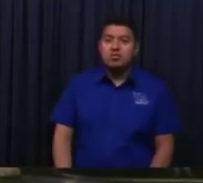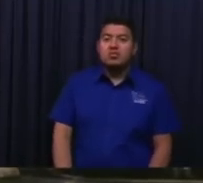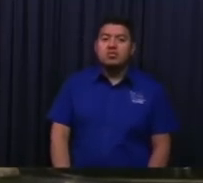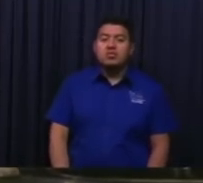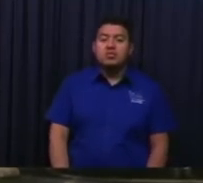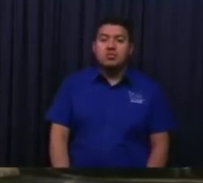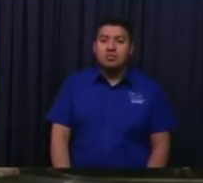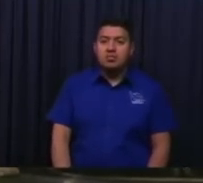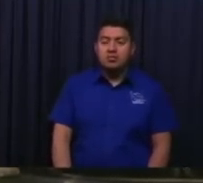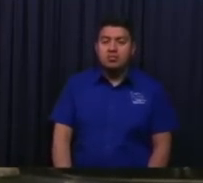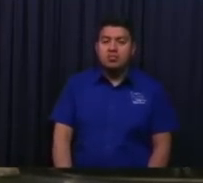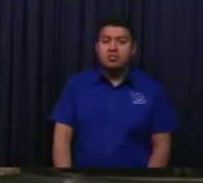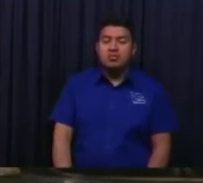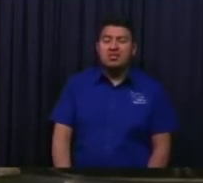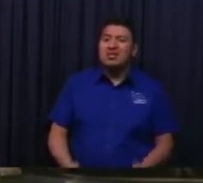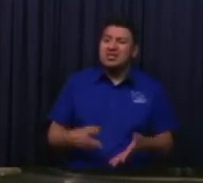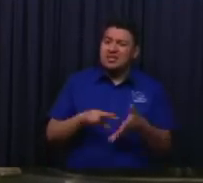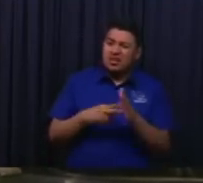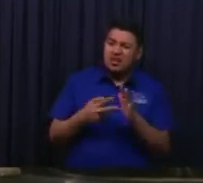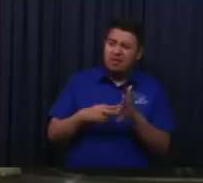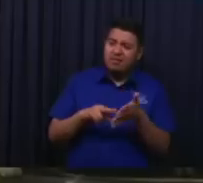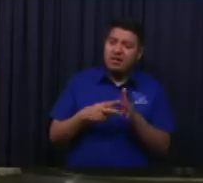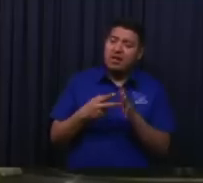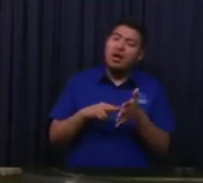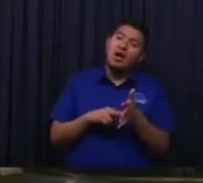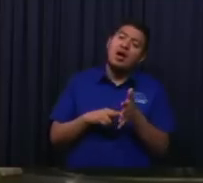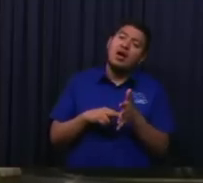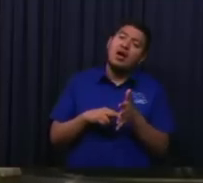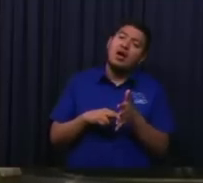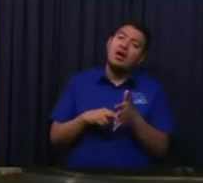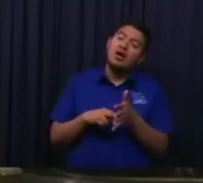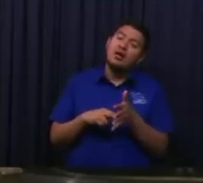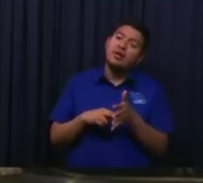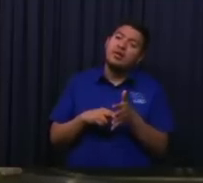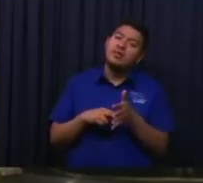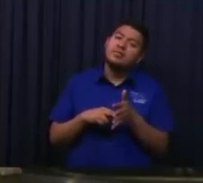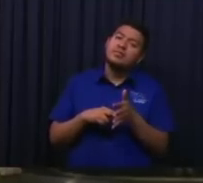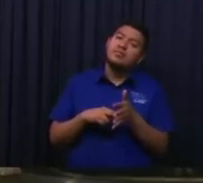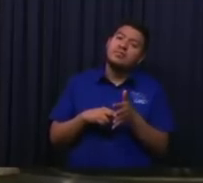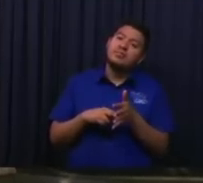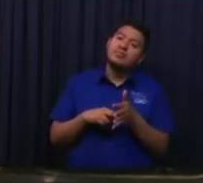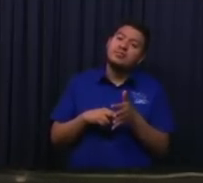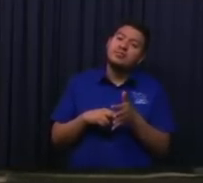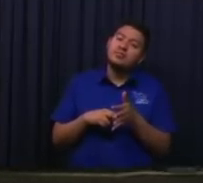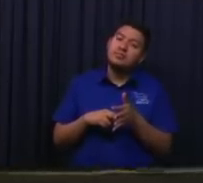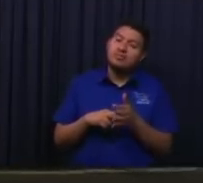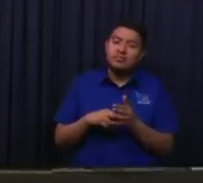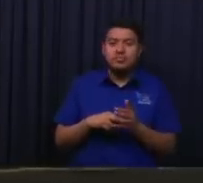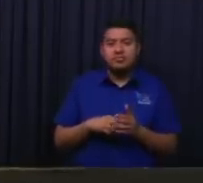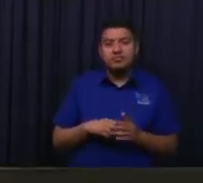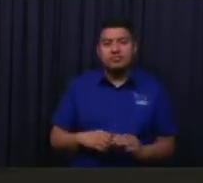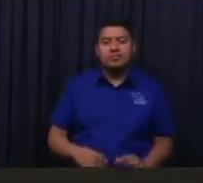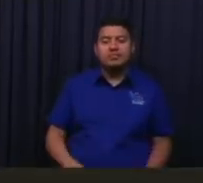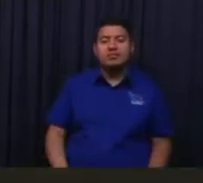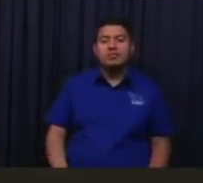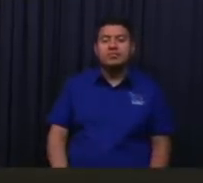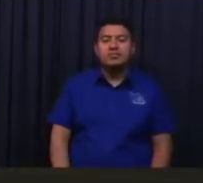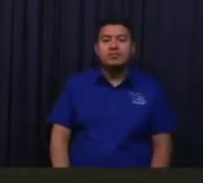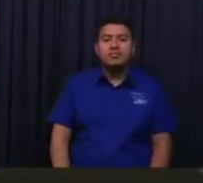más, husbandman es la traducción, así como cuando las hermanas